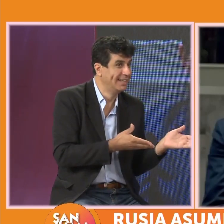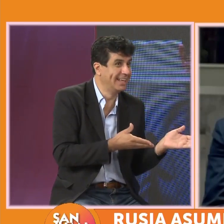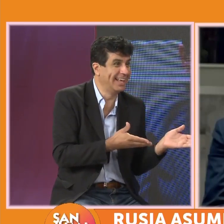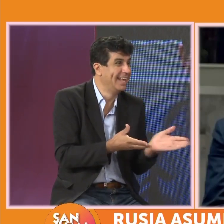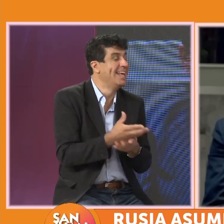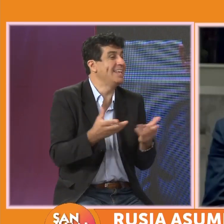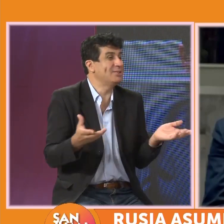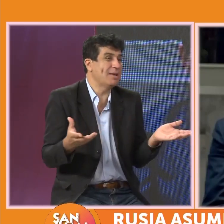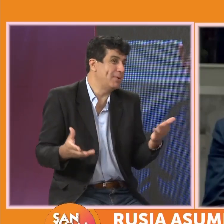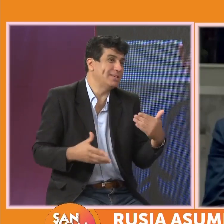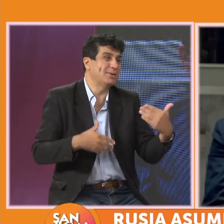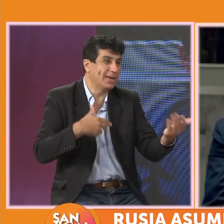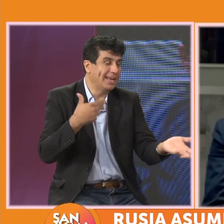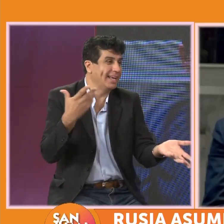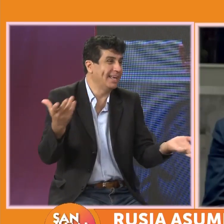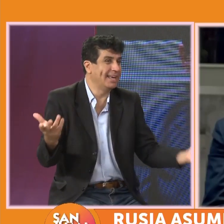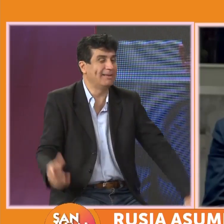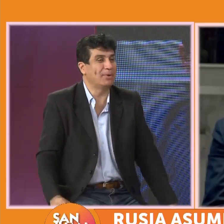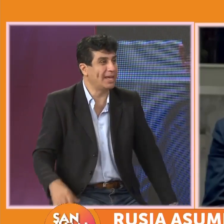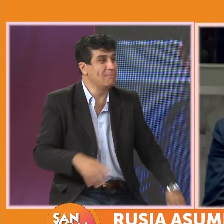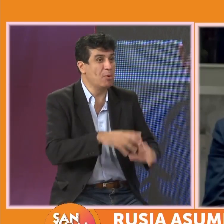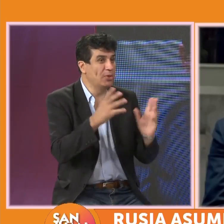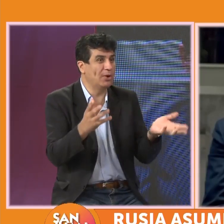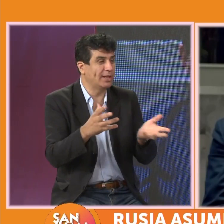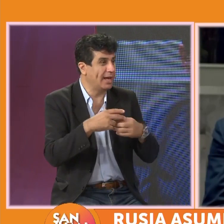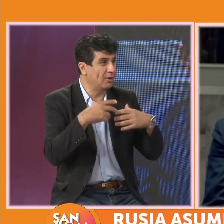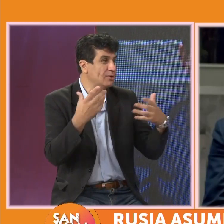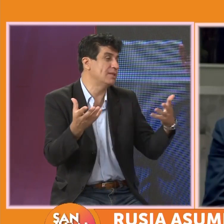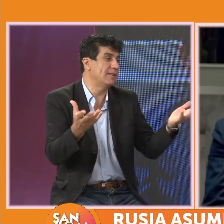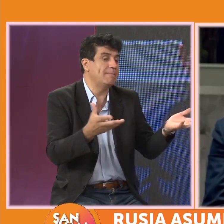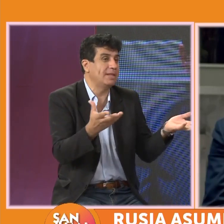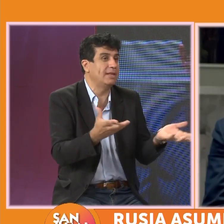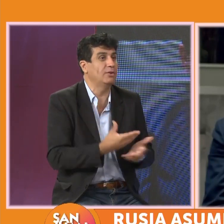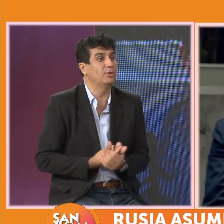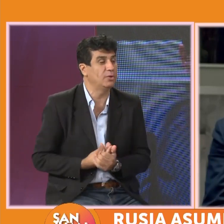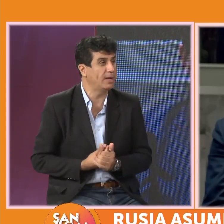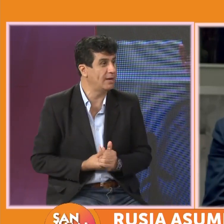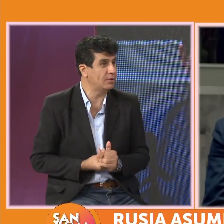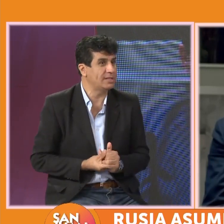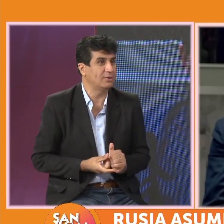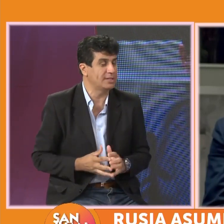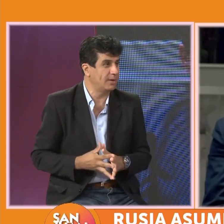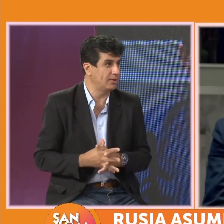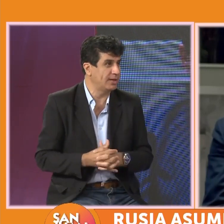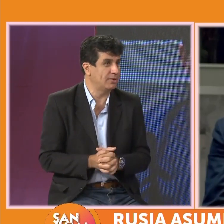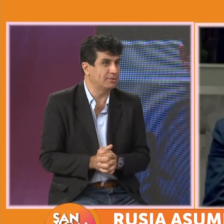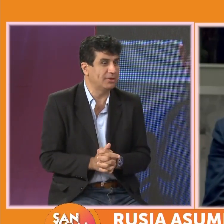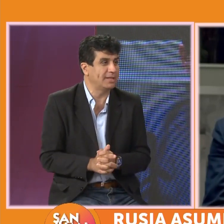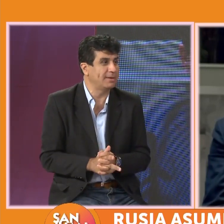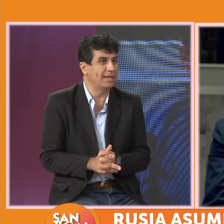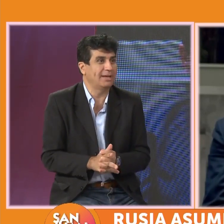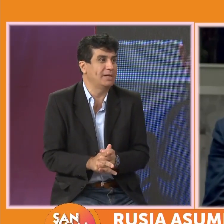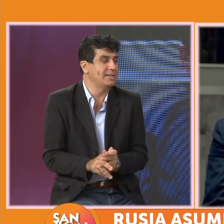¿Quién? Ah. Entonces, claro, por eso, por ahí el mundo está, depende desde donde uno vea la noticia, es donde se va a encontrar